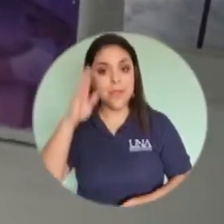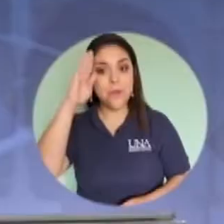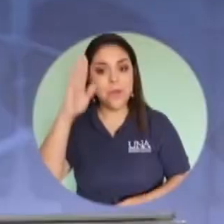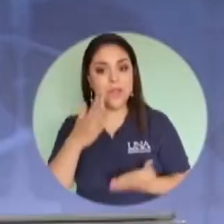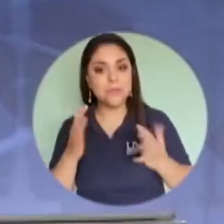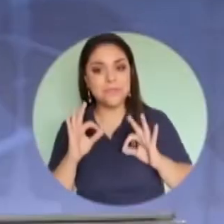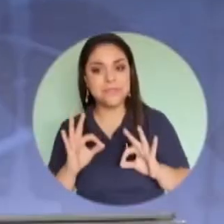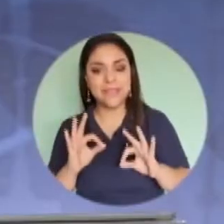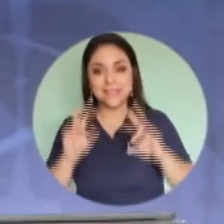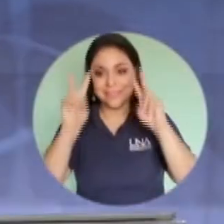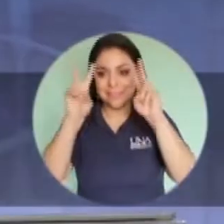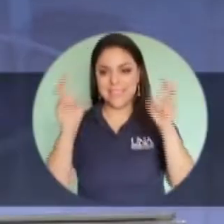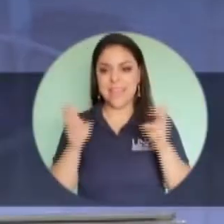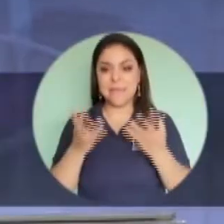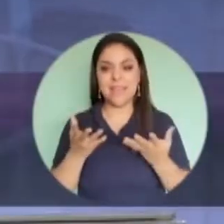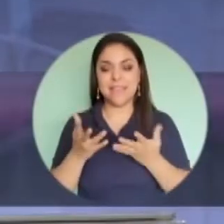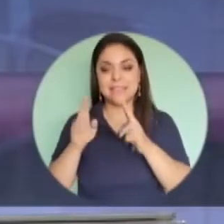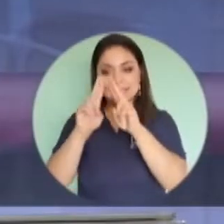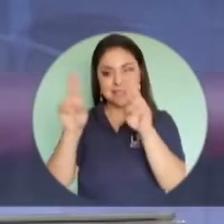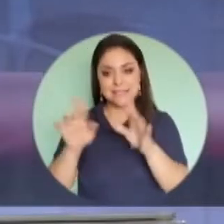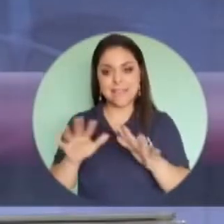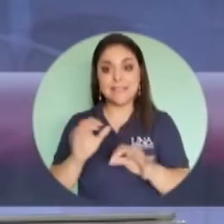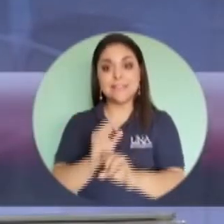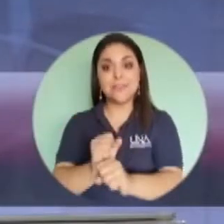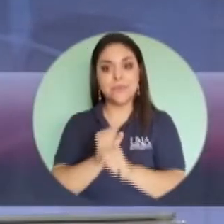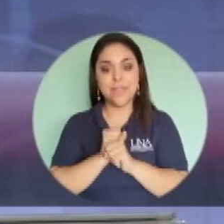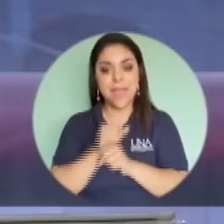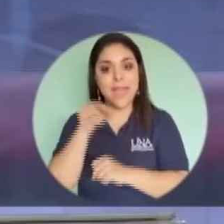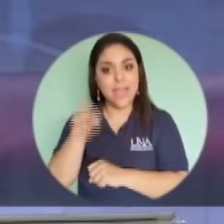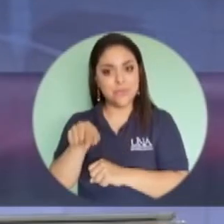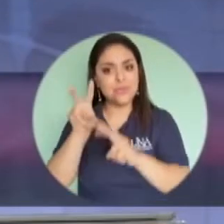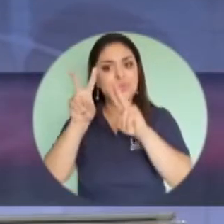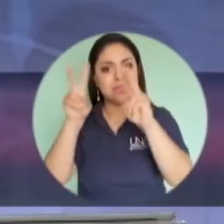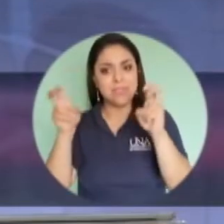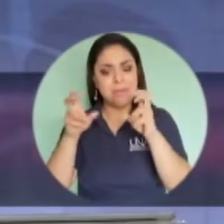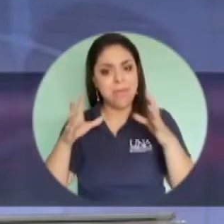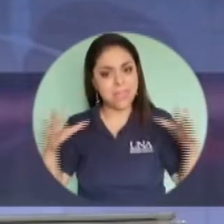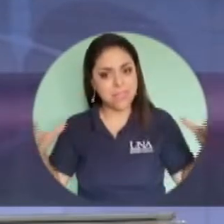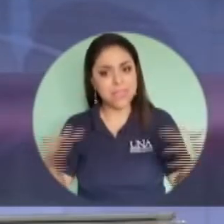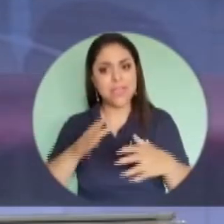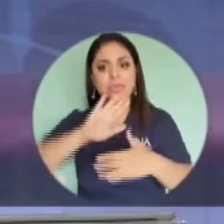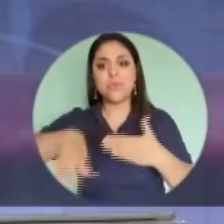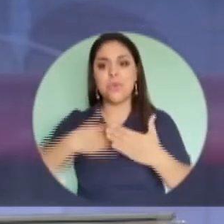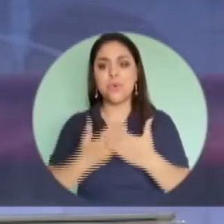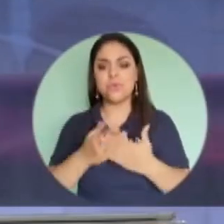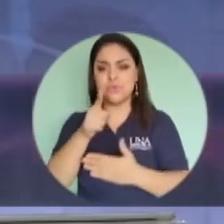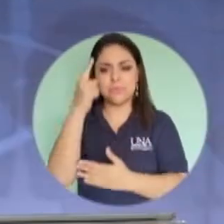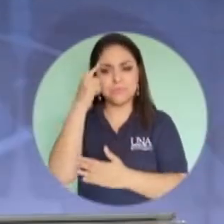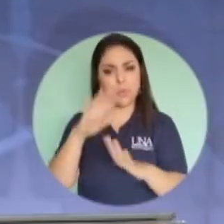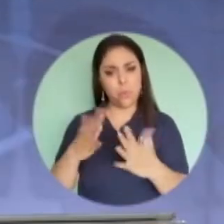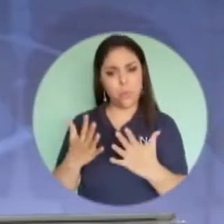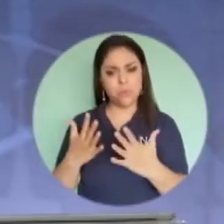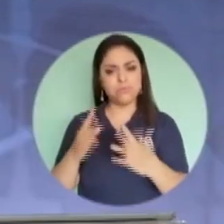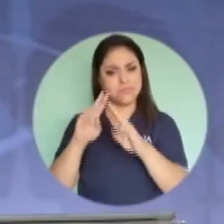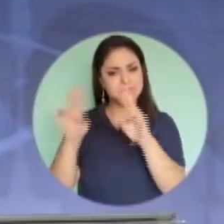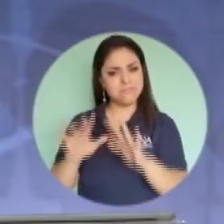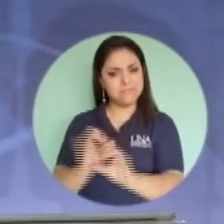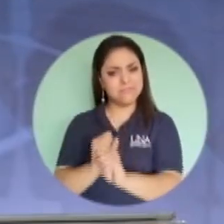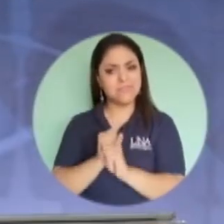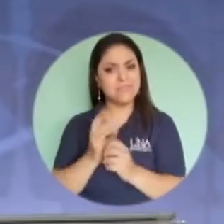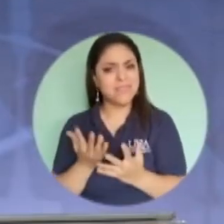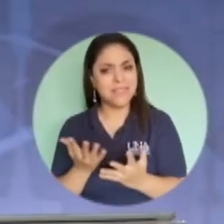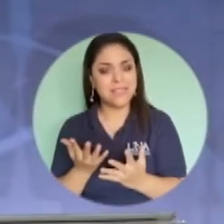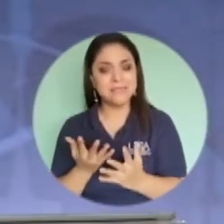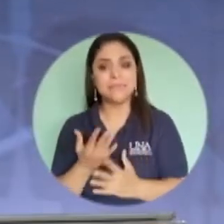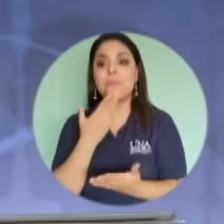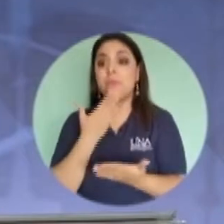Hola, ¿qué tal? El tema de la ciberseguridad es un asunto de todos y todas. Y usted dirá, ¿cómo? ¿Pero ciberseguridad? ¿Y eso qué es?